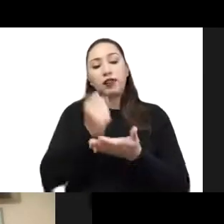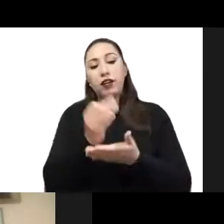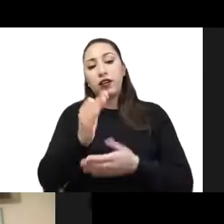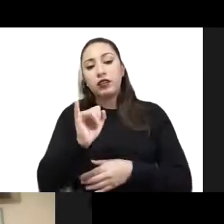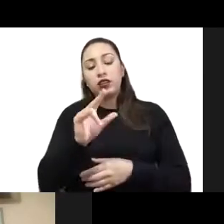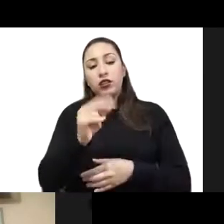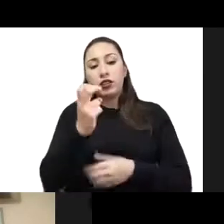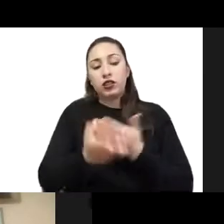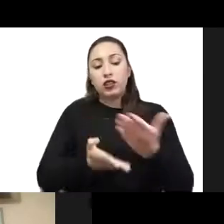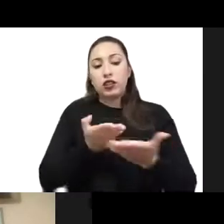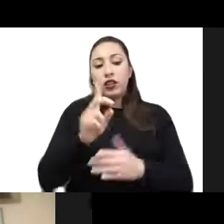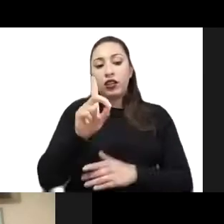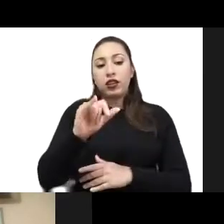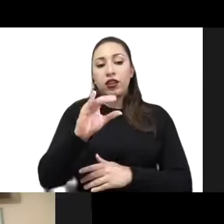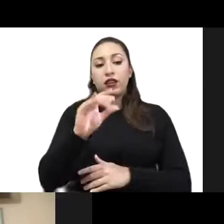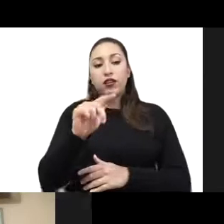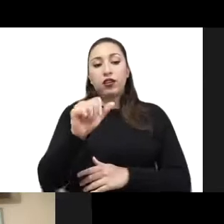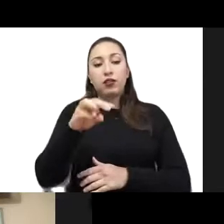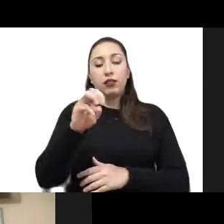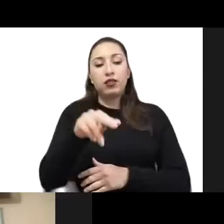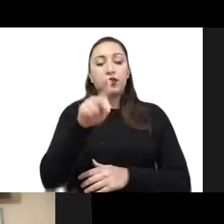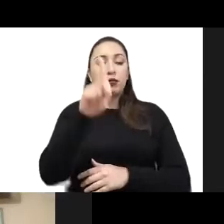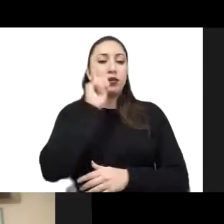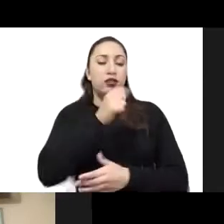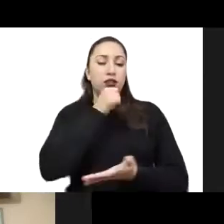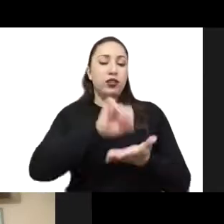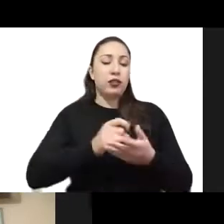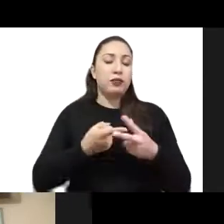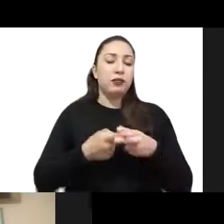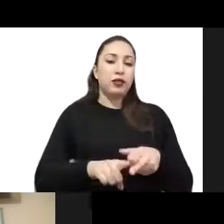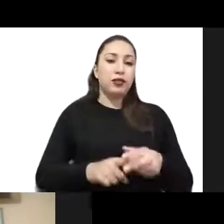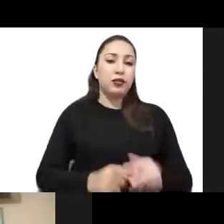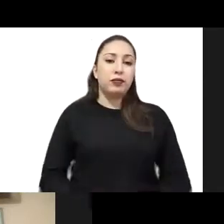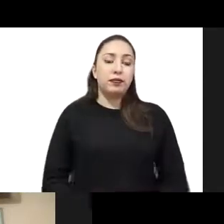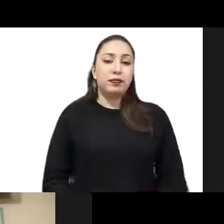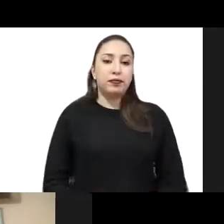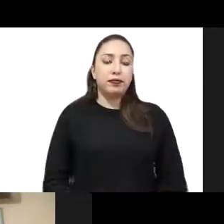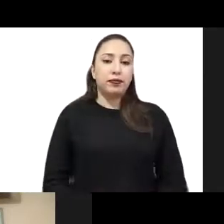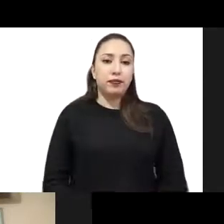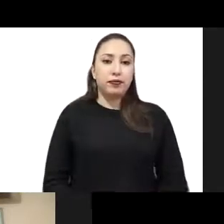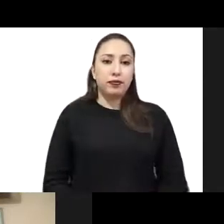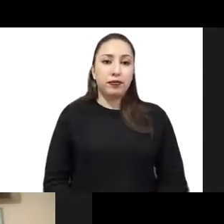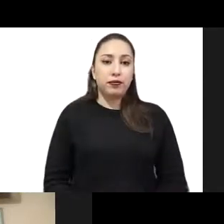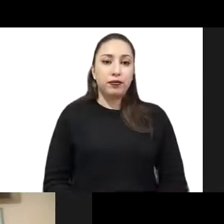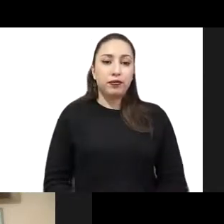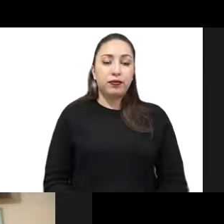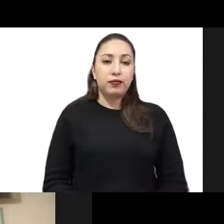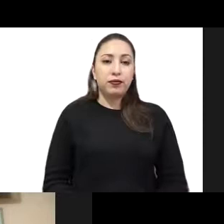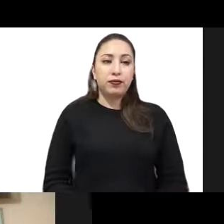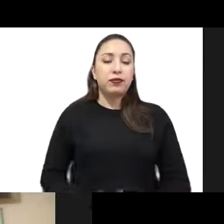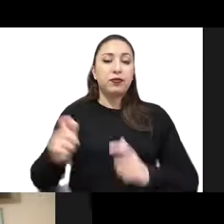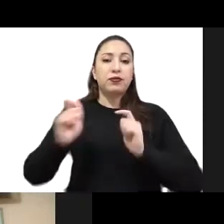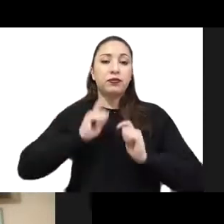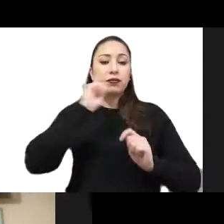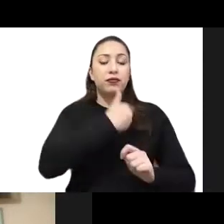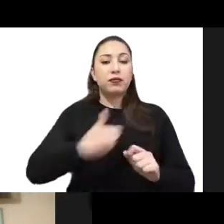en cuestión. Solicito a la Secretaría proceda a recoger la votación. Por instrucción de la Presidencia,